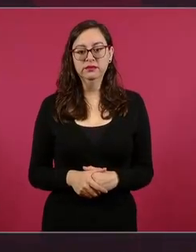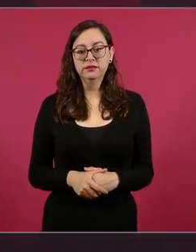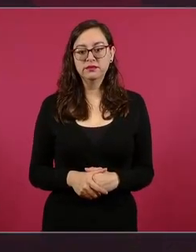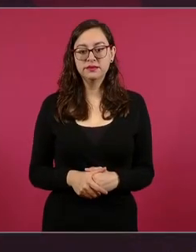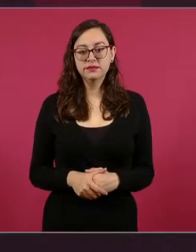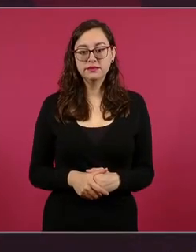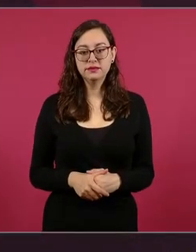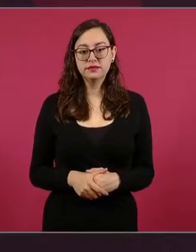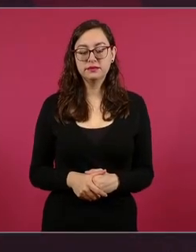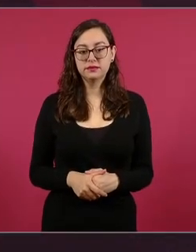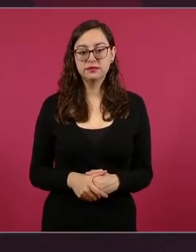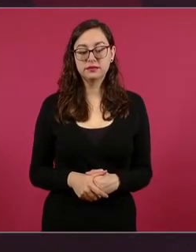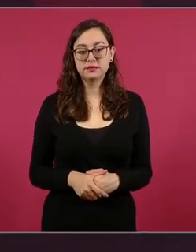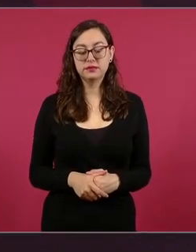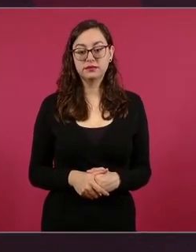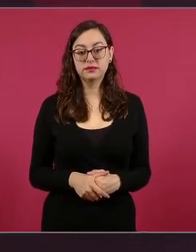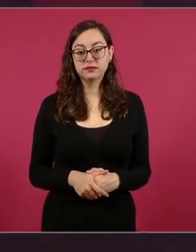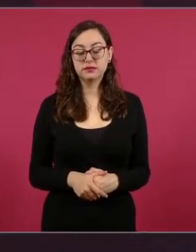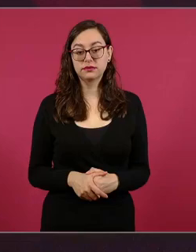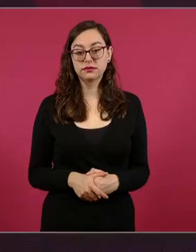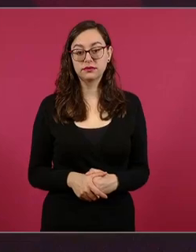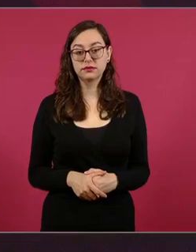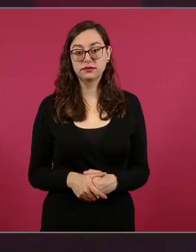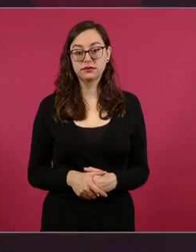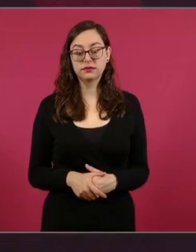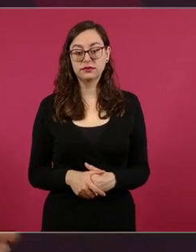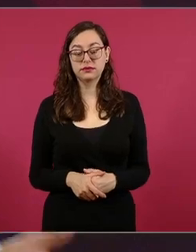nos reunimos con